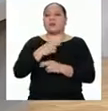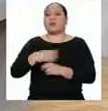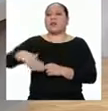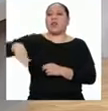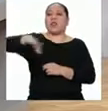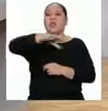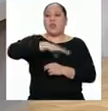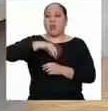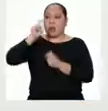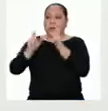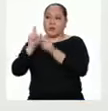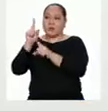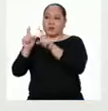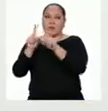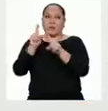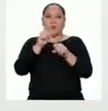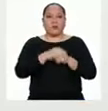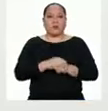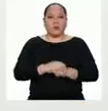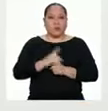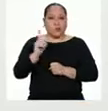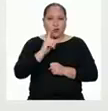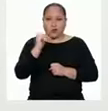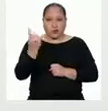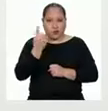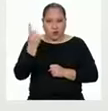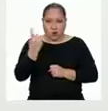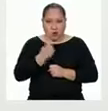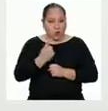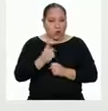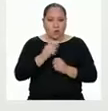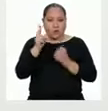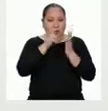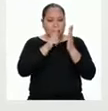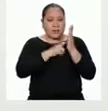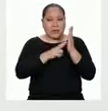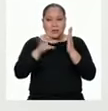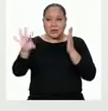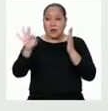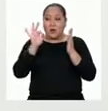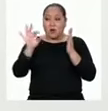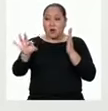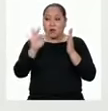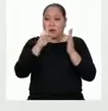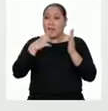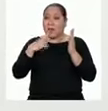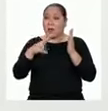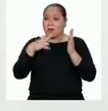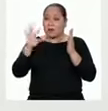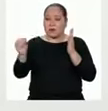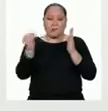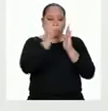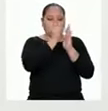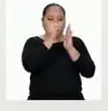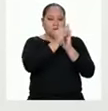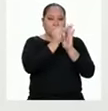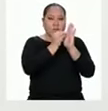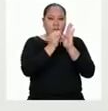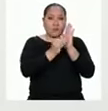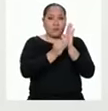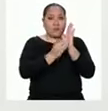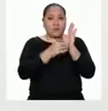y nuestros entrevistados. No solo vamos a leer, sino que los datos que encontramos en las respuestas los vamos a organizar de